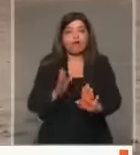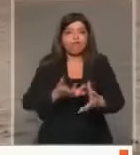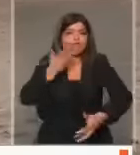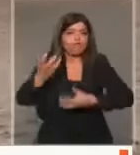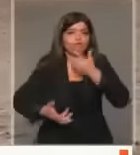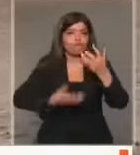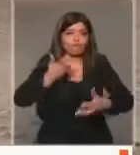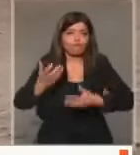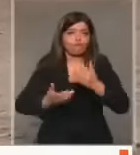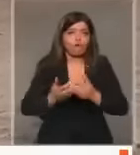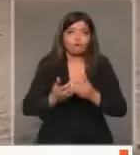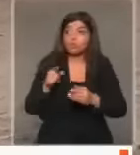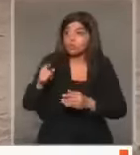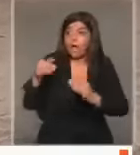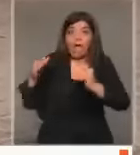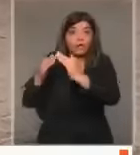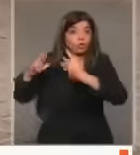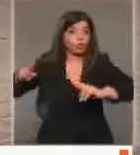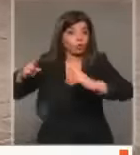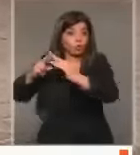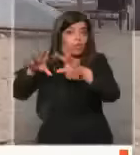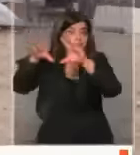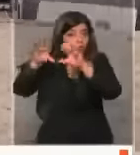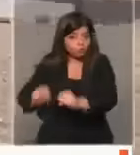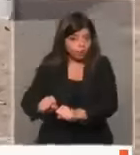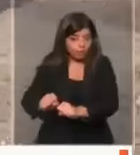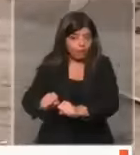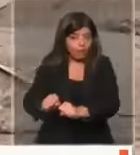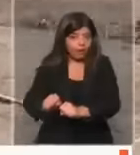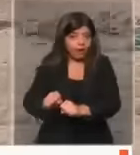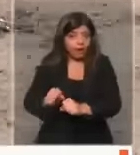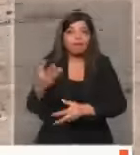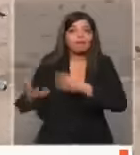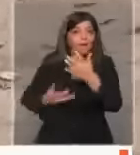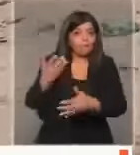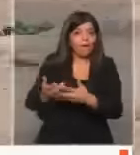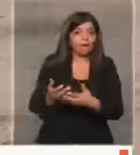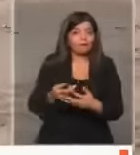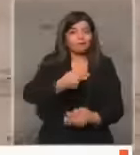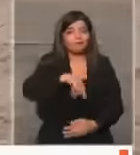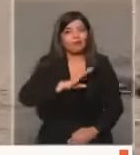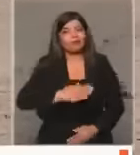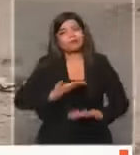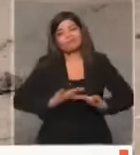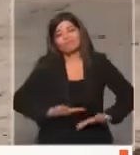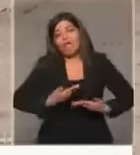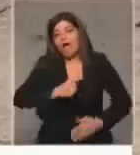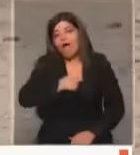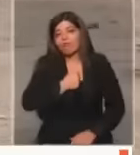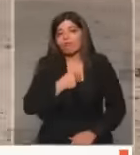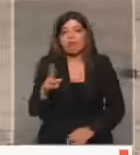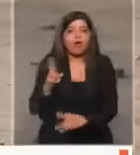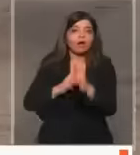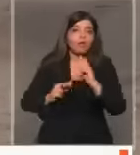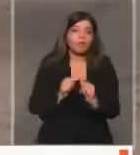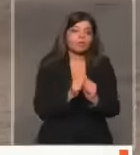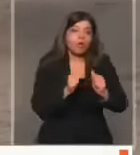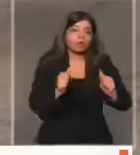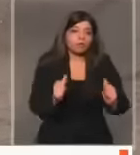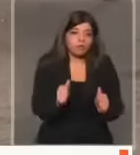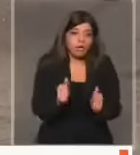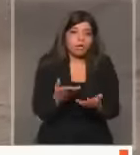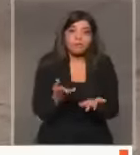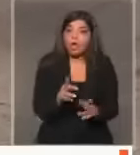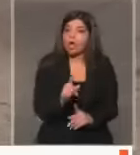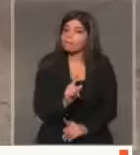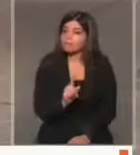con que instalaban las casas. Los residentes del sector aseguran que están cansados de la respuesta de las autoridades y temen que se repita lo que pasa en